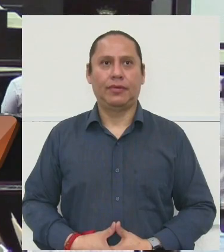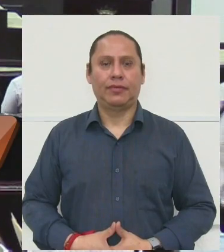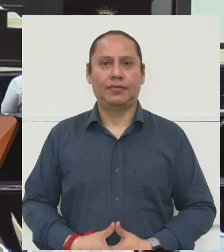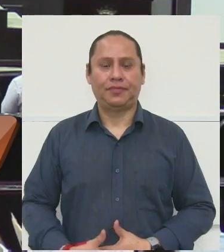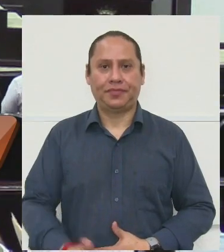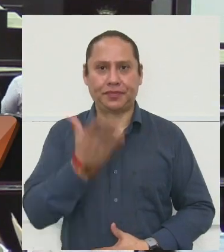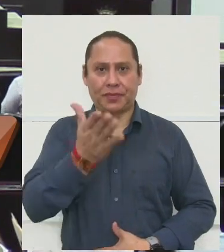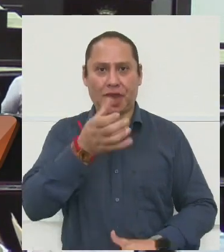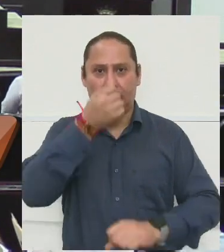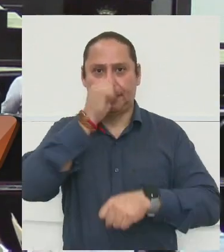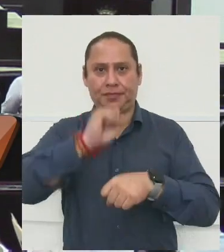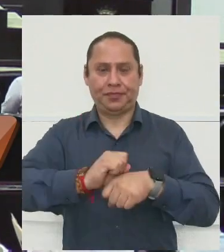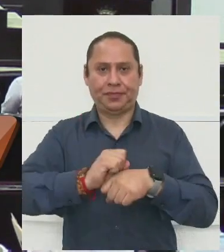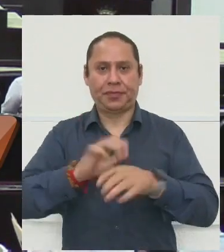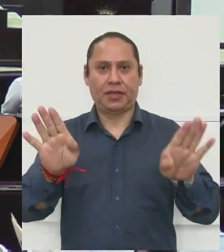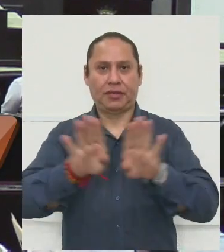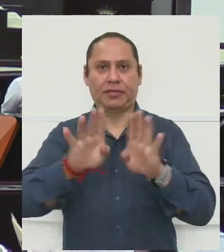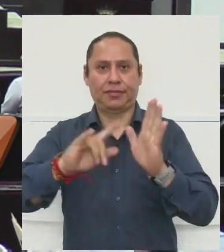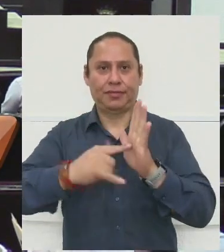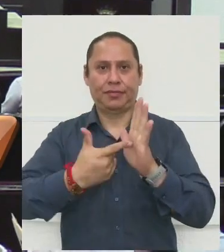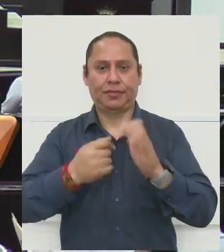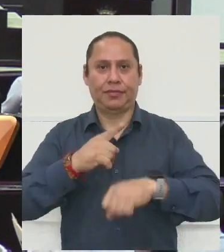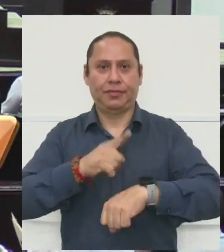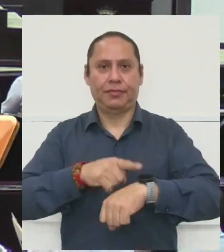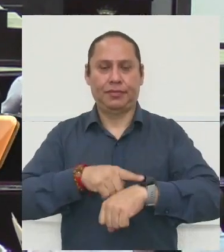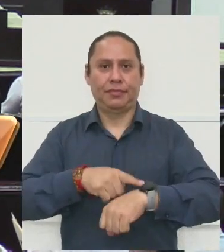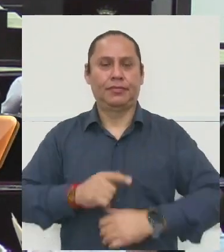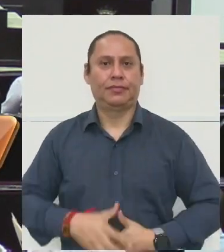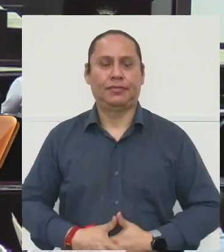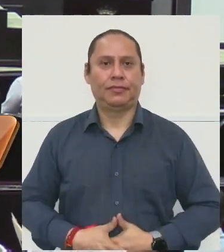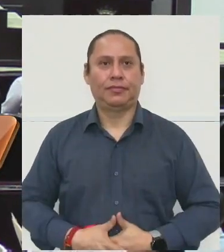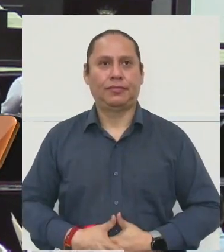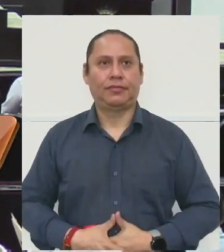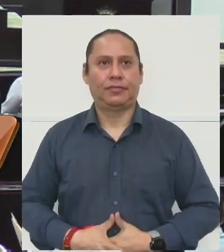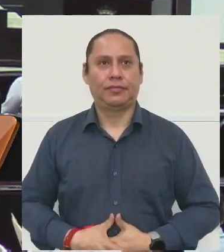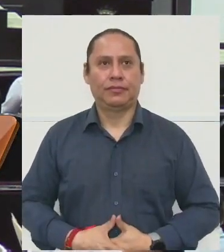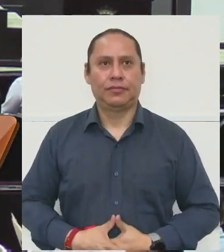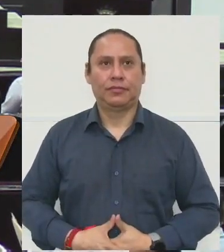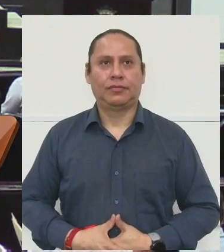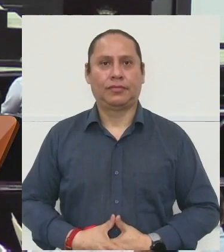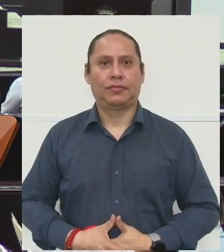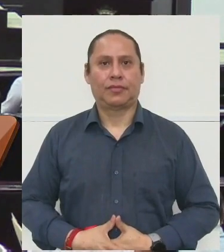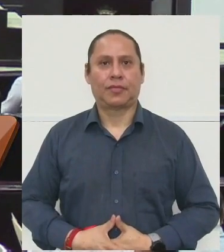Solicito a la secretaría cierre el sistema electrónico